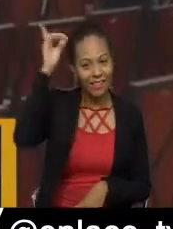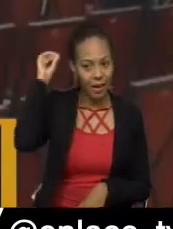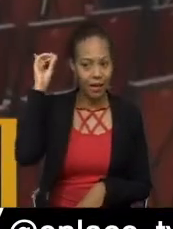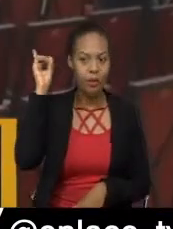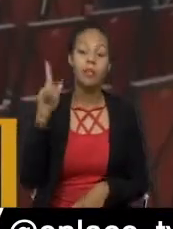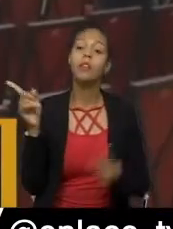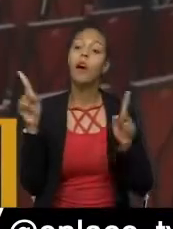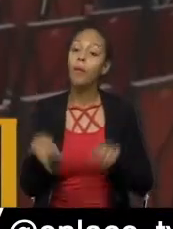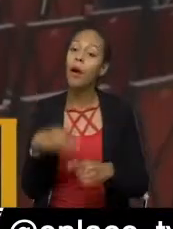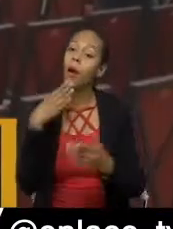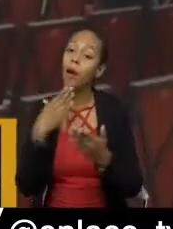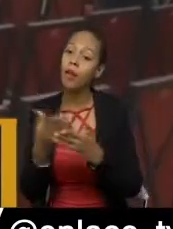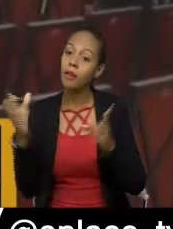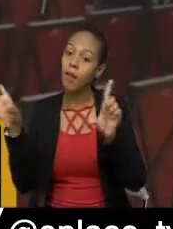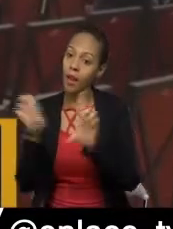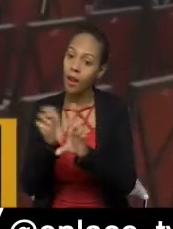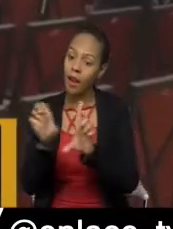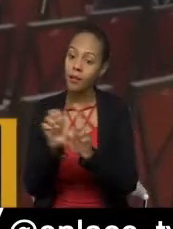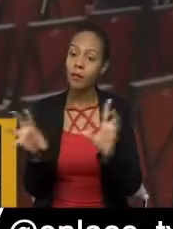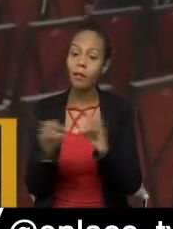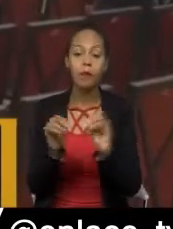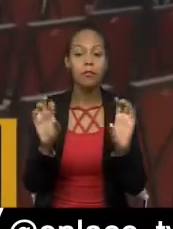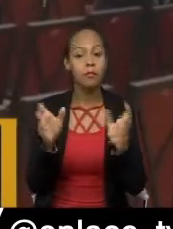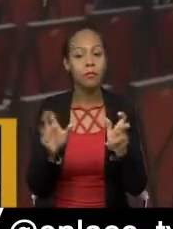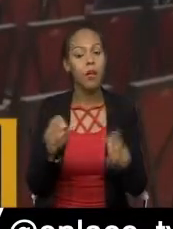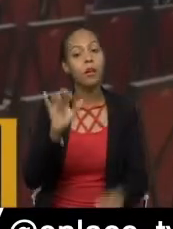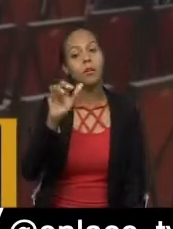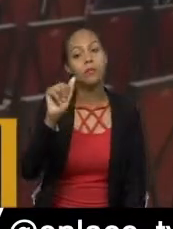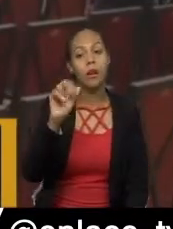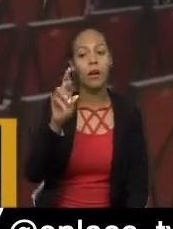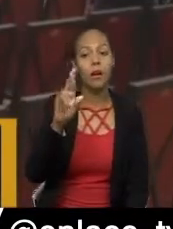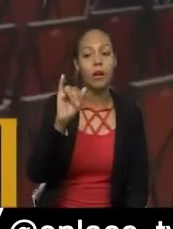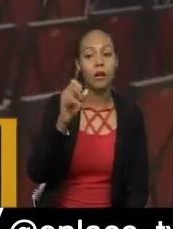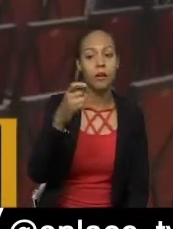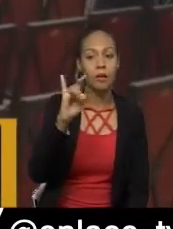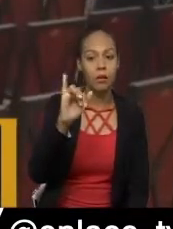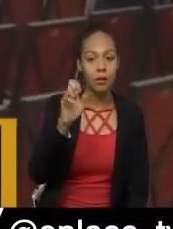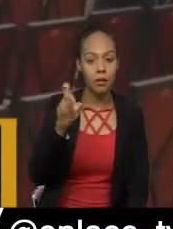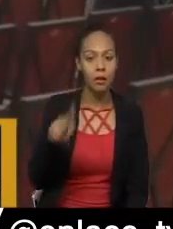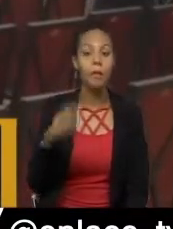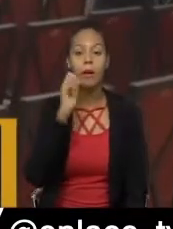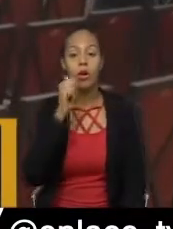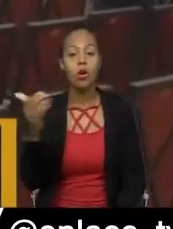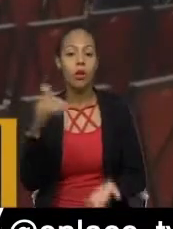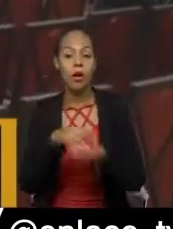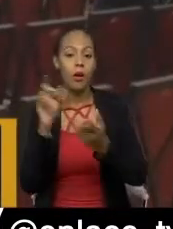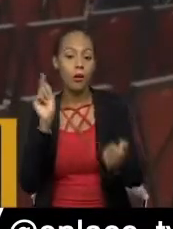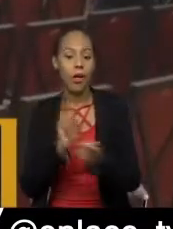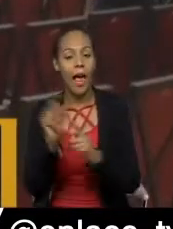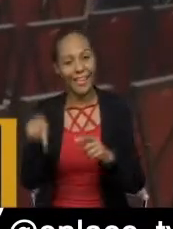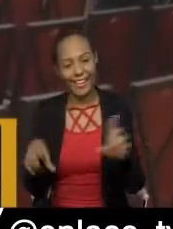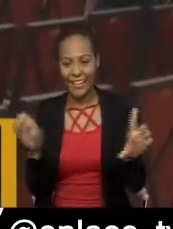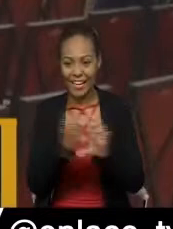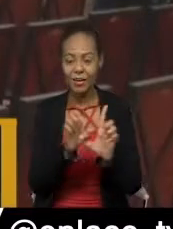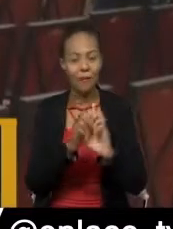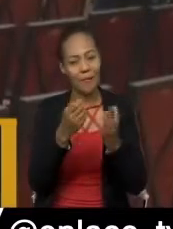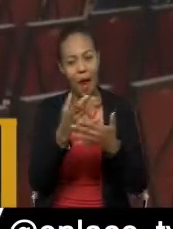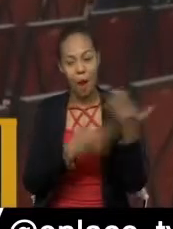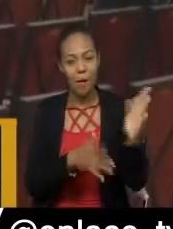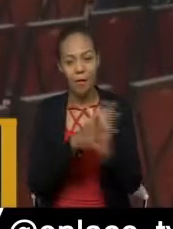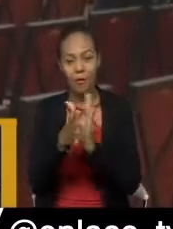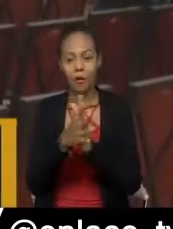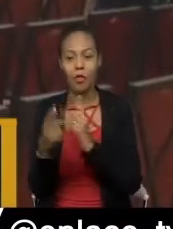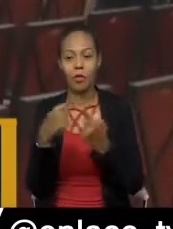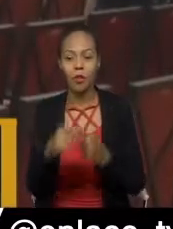Enlace Televisión y Yari Guíez Estéreo. Mañana al mediodía nos encontraremos nuevamente a través de Enlace Noticias con la previa, todo el preámbulo de este compromiso